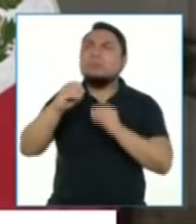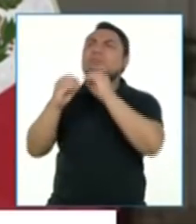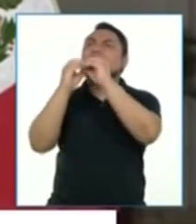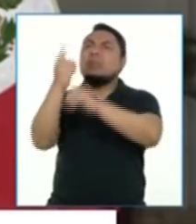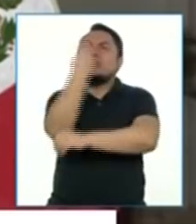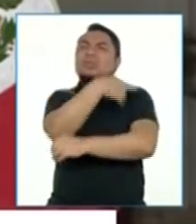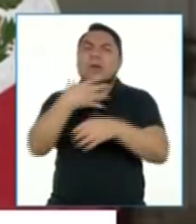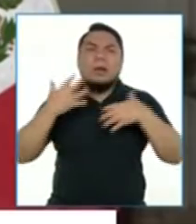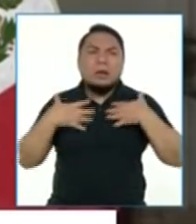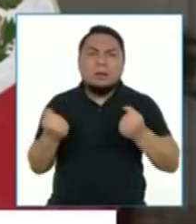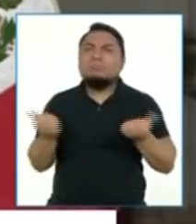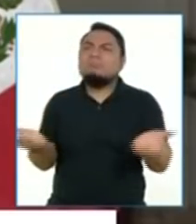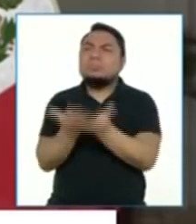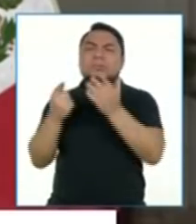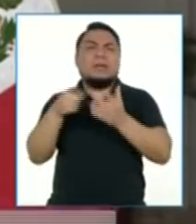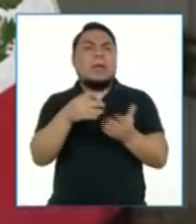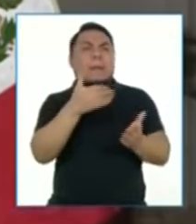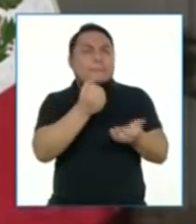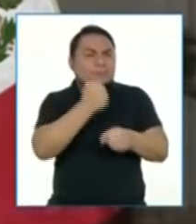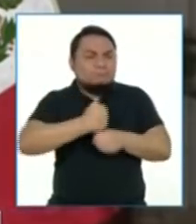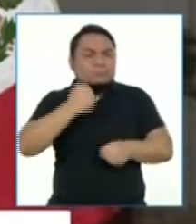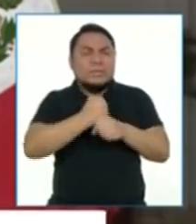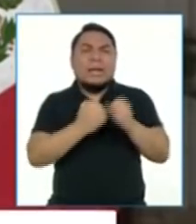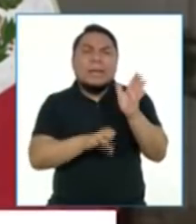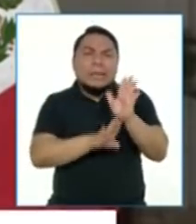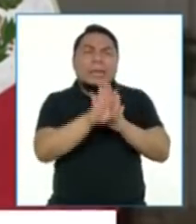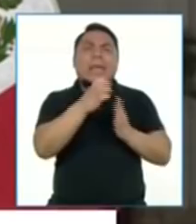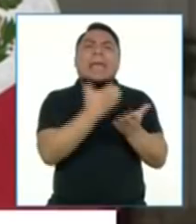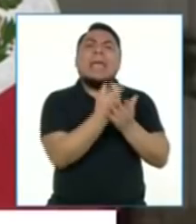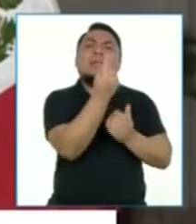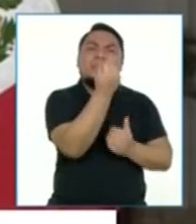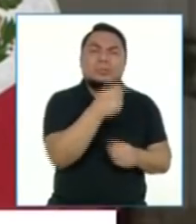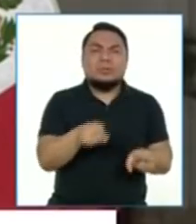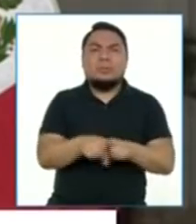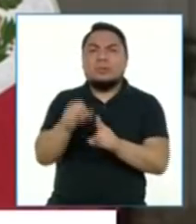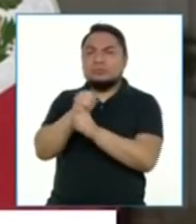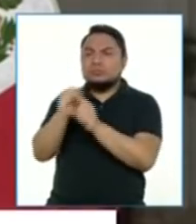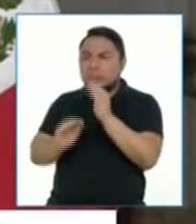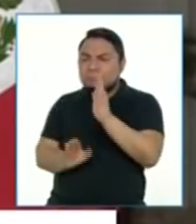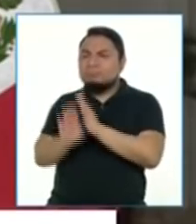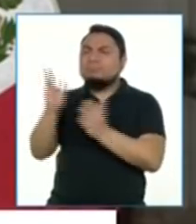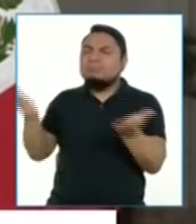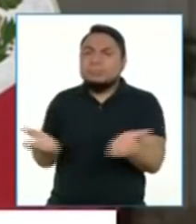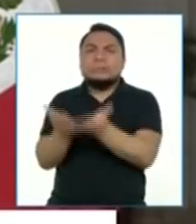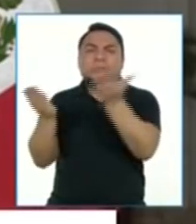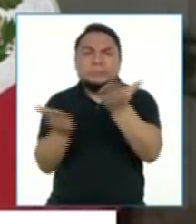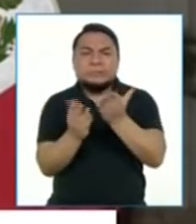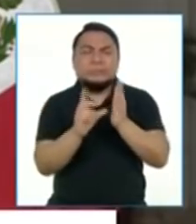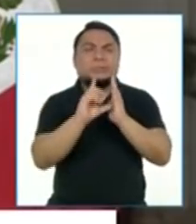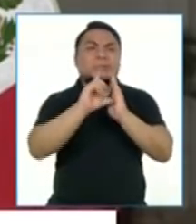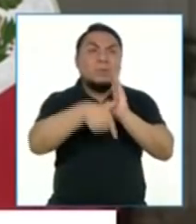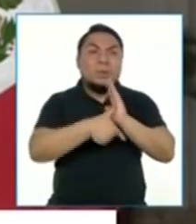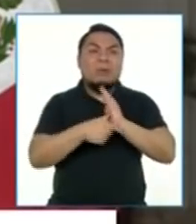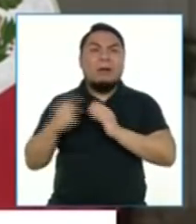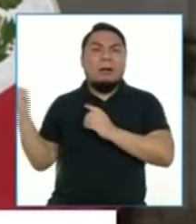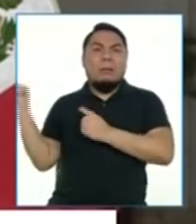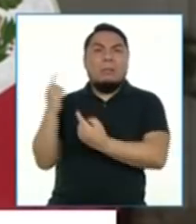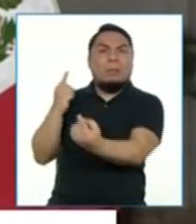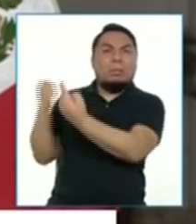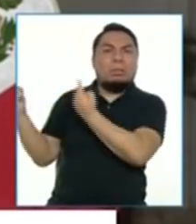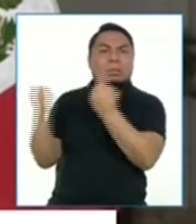porque sin duda que ha debilitado políticamente con estas denuncias más allá que no prospere la vacancia